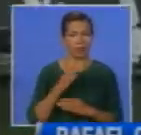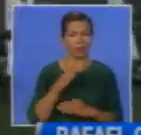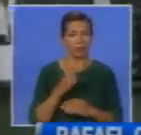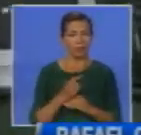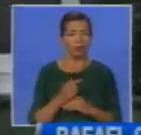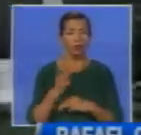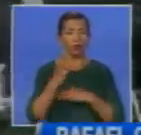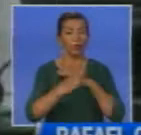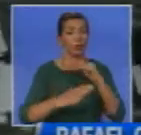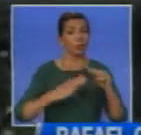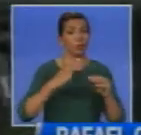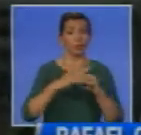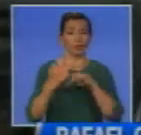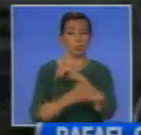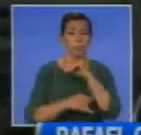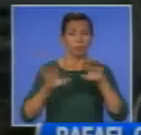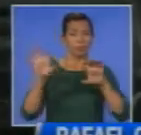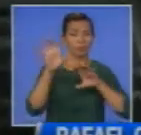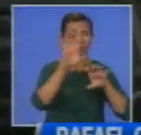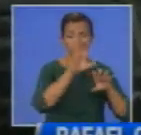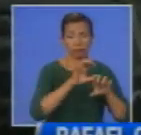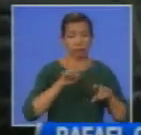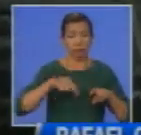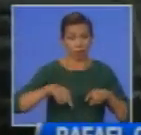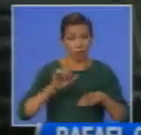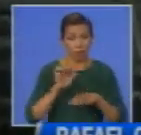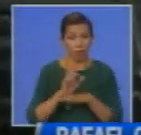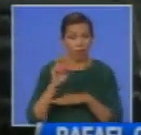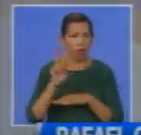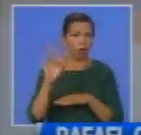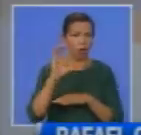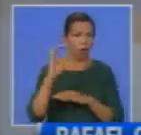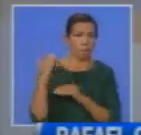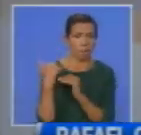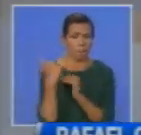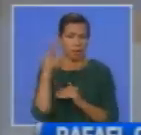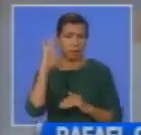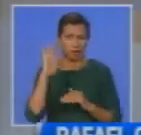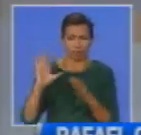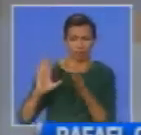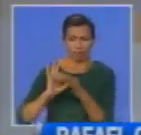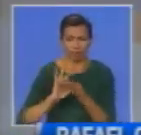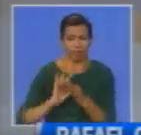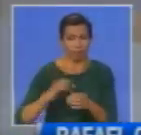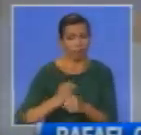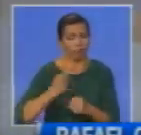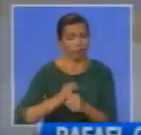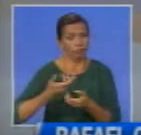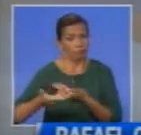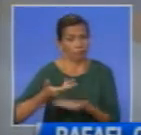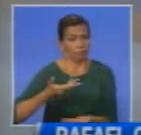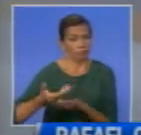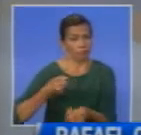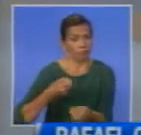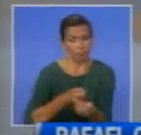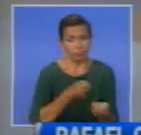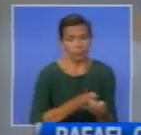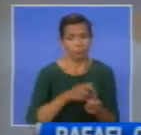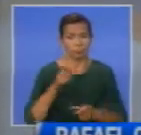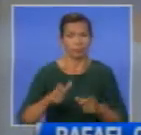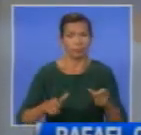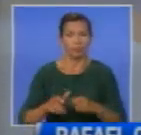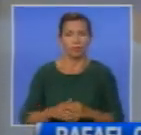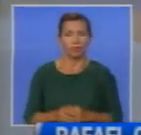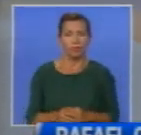dos gobiernos trabajando como uno solo, trabajando en beneficio de sus pueblos. Lo que me complace muchísimo es que, por